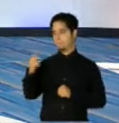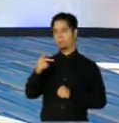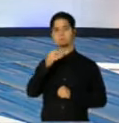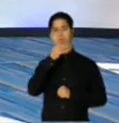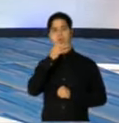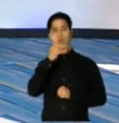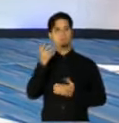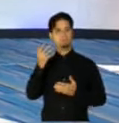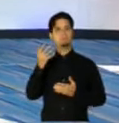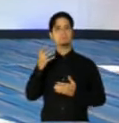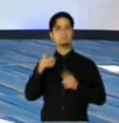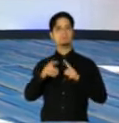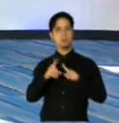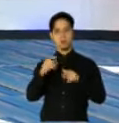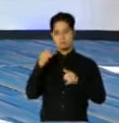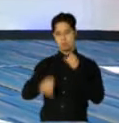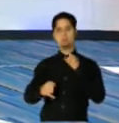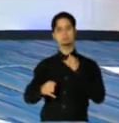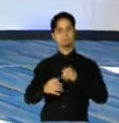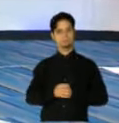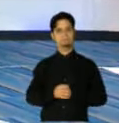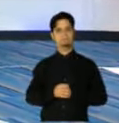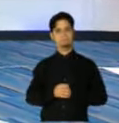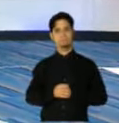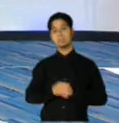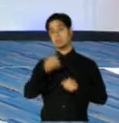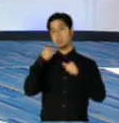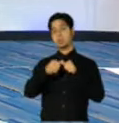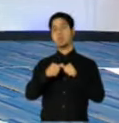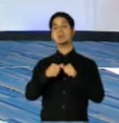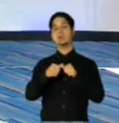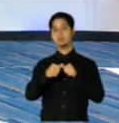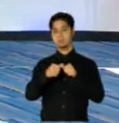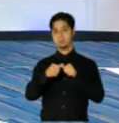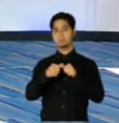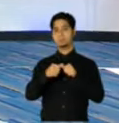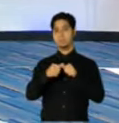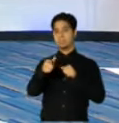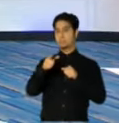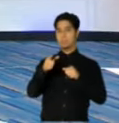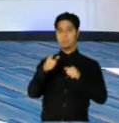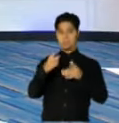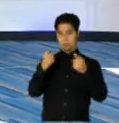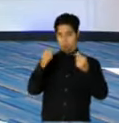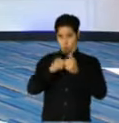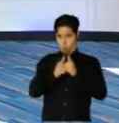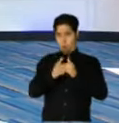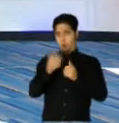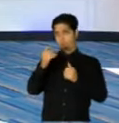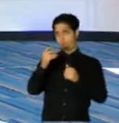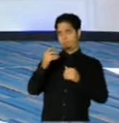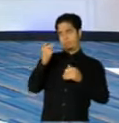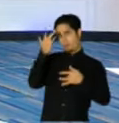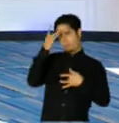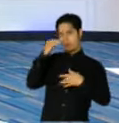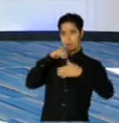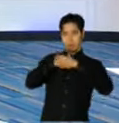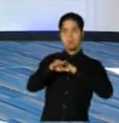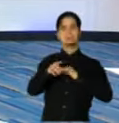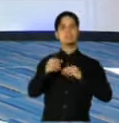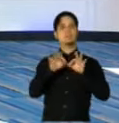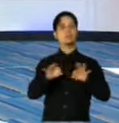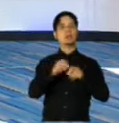programa de orientación sobre el COVID-19. Recuerde que las puertas de entrada a este virus son boca, nariz y ojo, por lo que debe